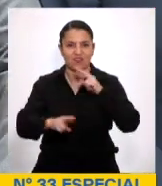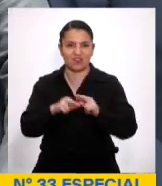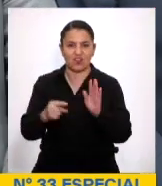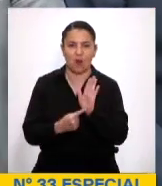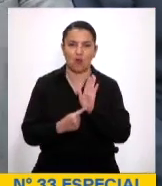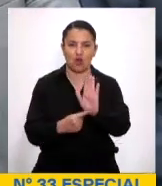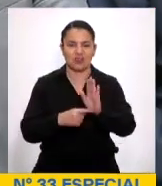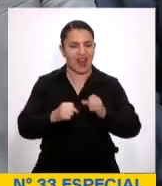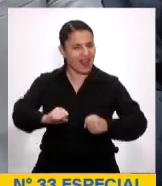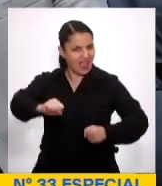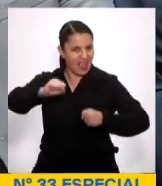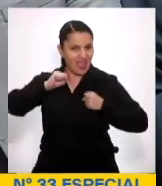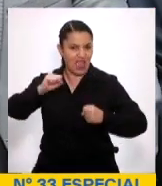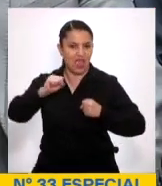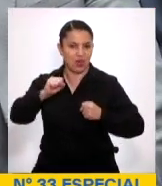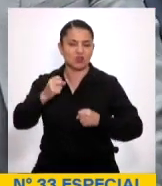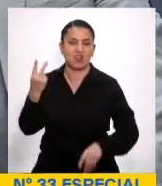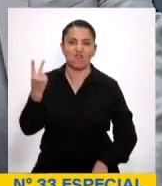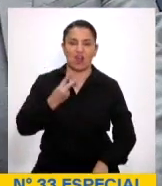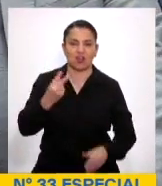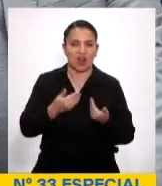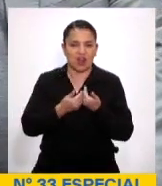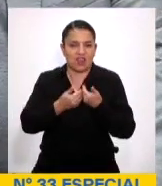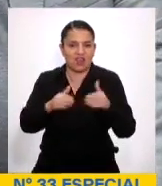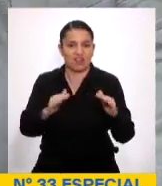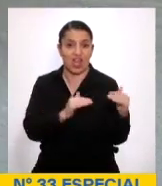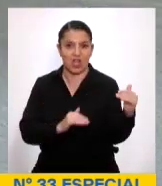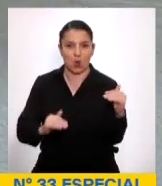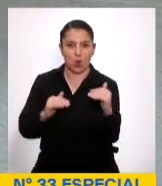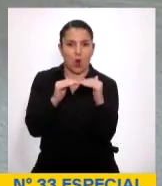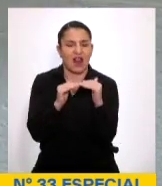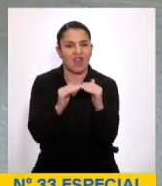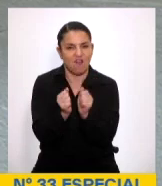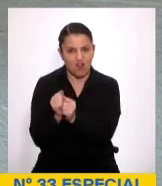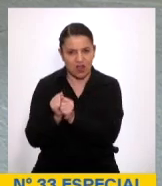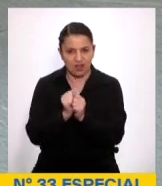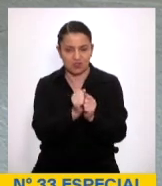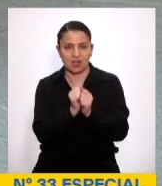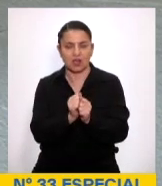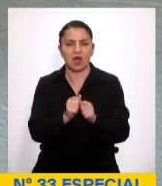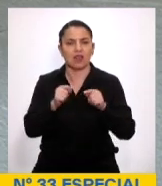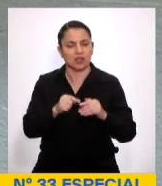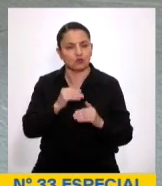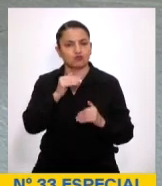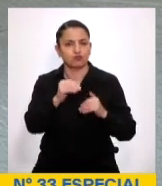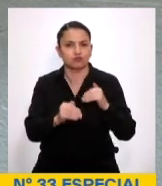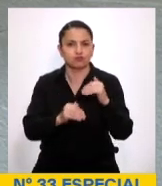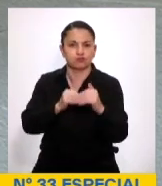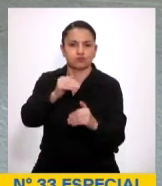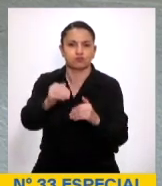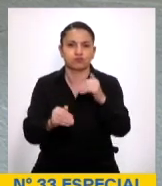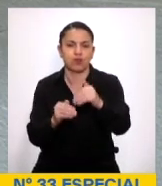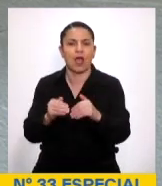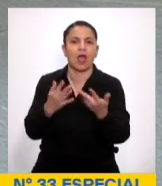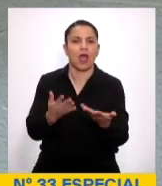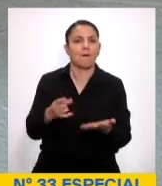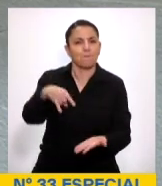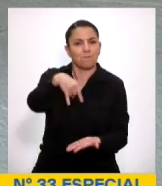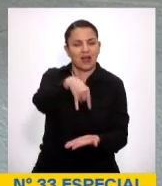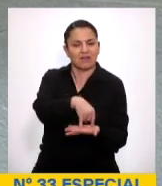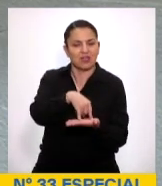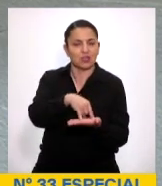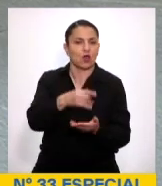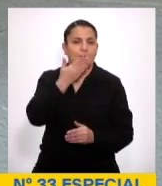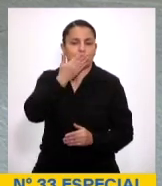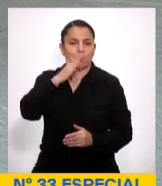libertad igualdad y fraternidad de esta forma se fue Estableciendo el régimen parlamentario como el más eficaz instrumento de control del